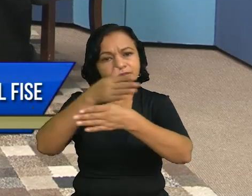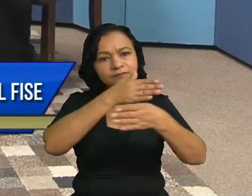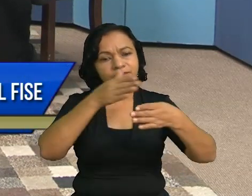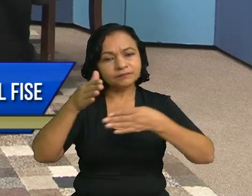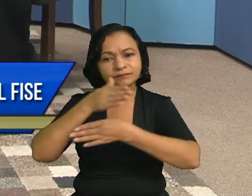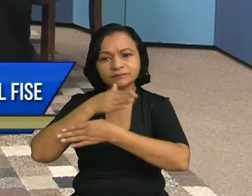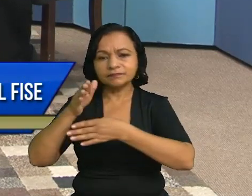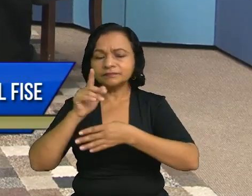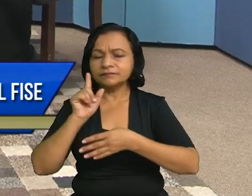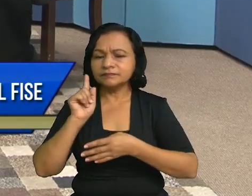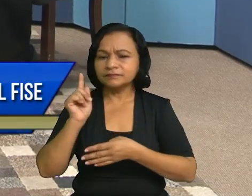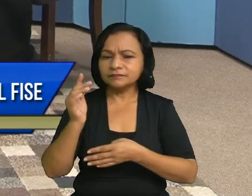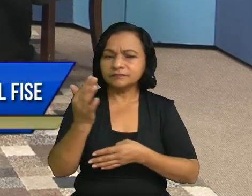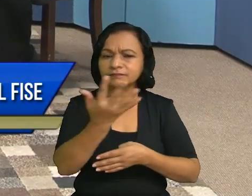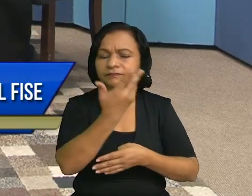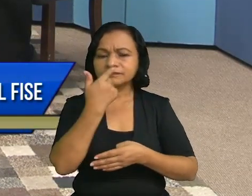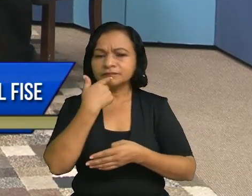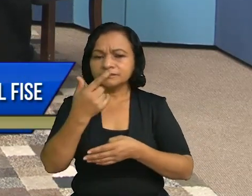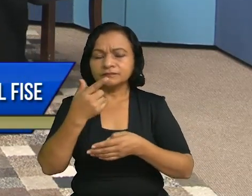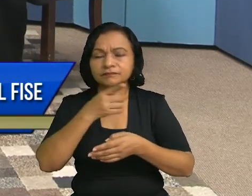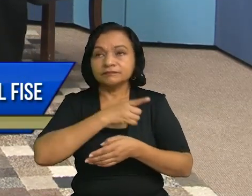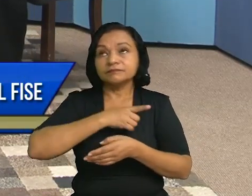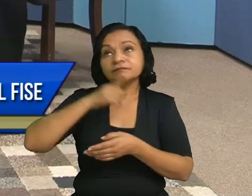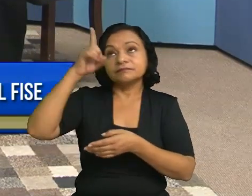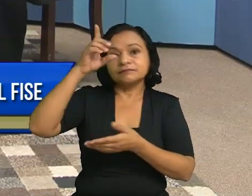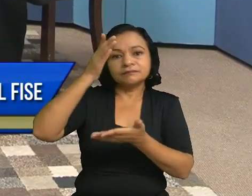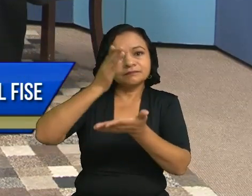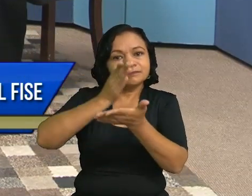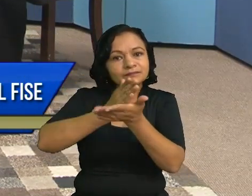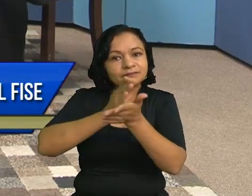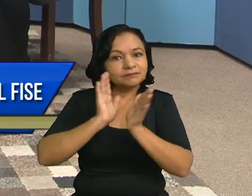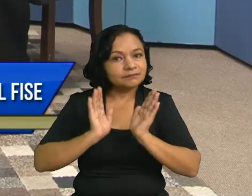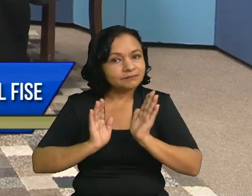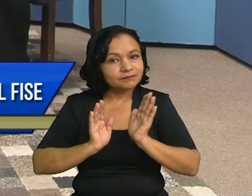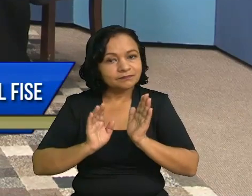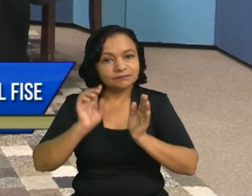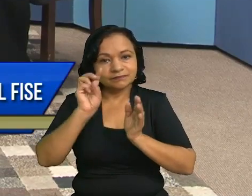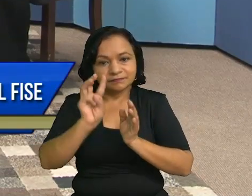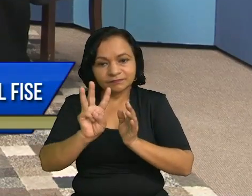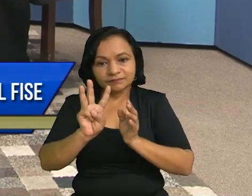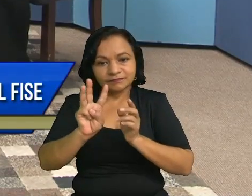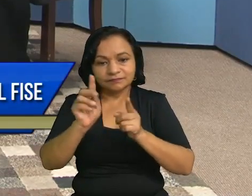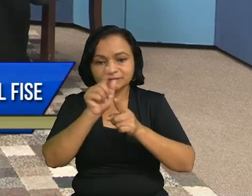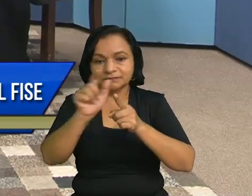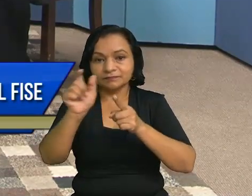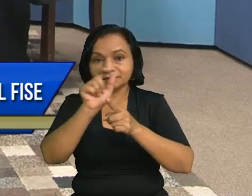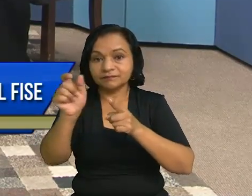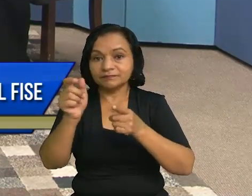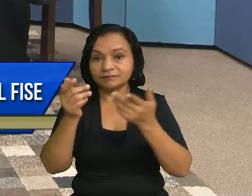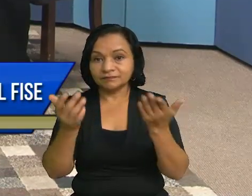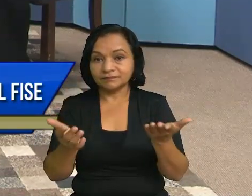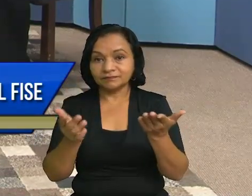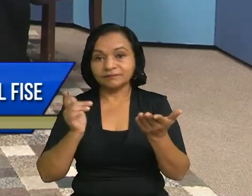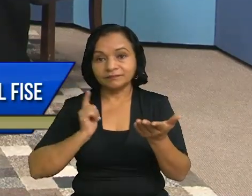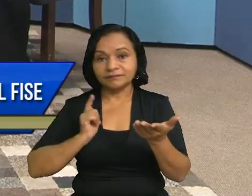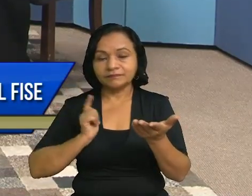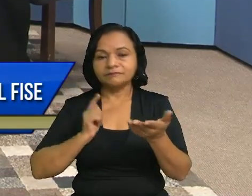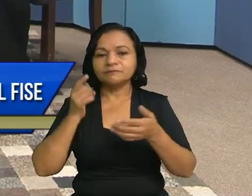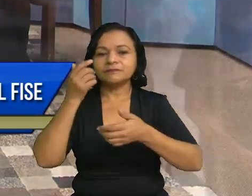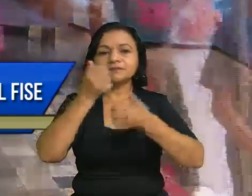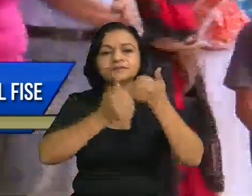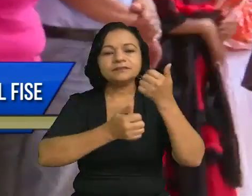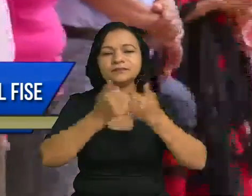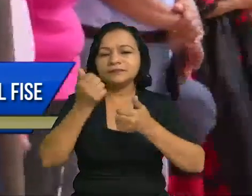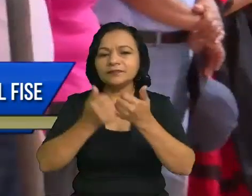todo como dicen los tiempos son de dios porque así es el tercer trimestre también estaba tenemos las afectaciones